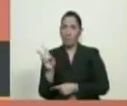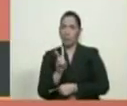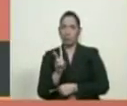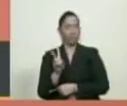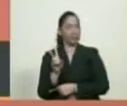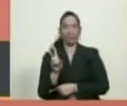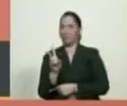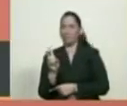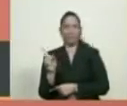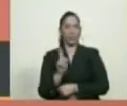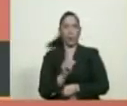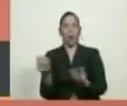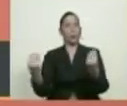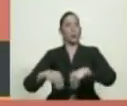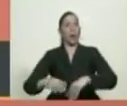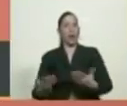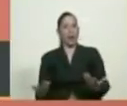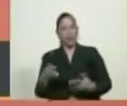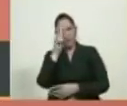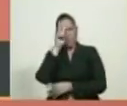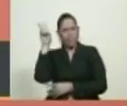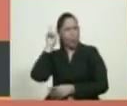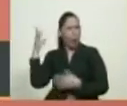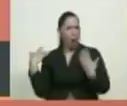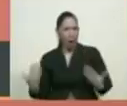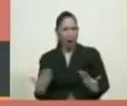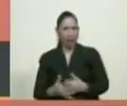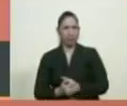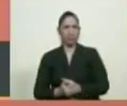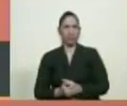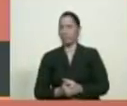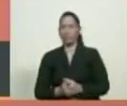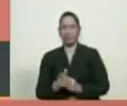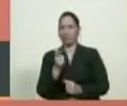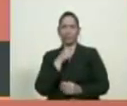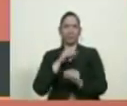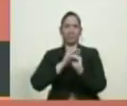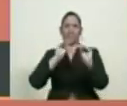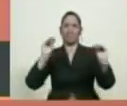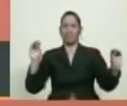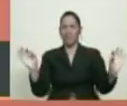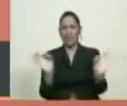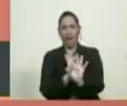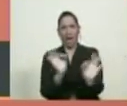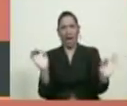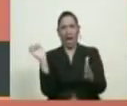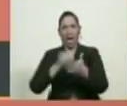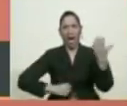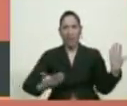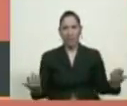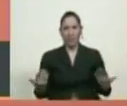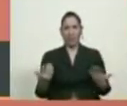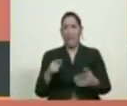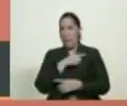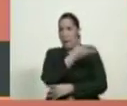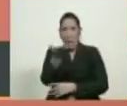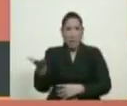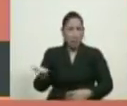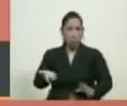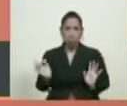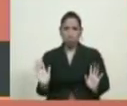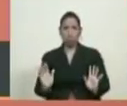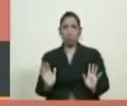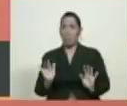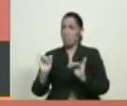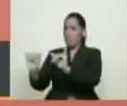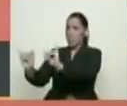hicieron. Es muy hipócrita señalar eso en este momento, porque no lo hicieron, no convocaron a nadie. Se lanzaron a la aventura